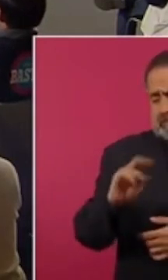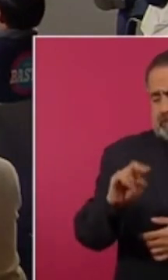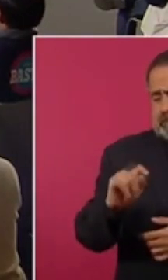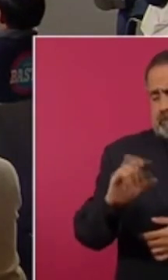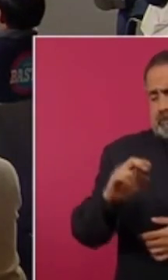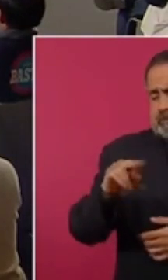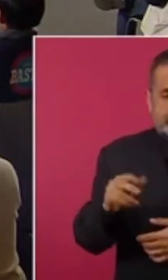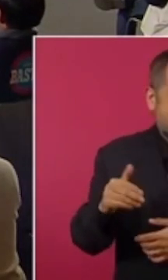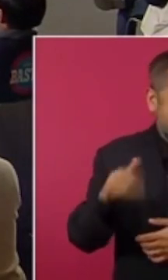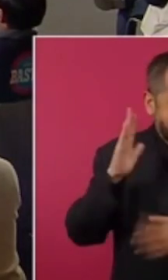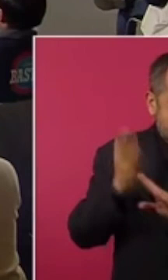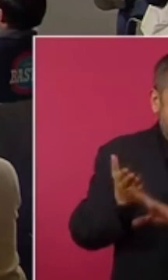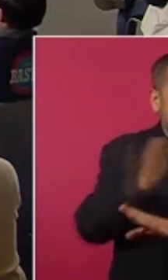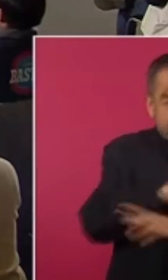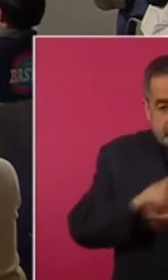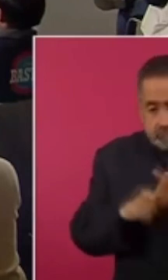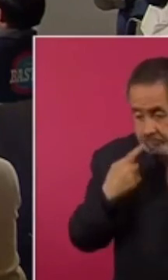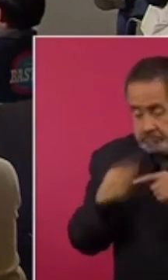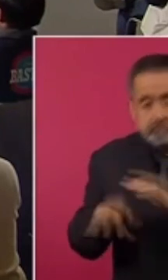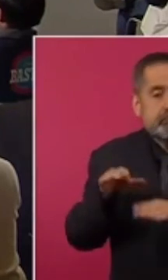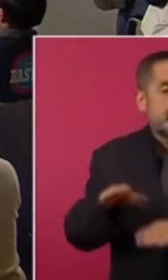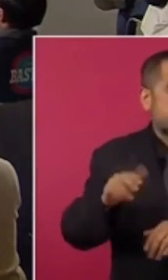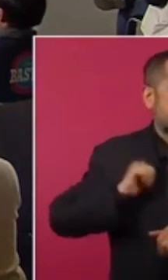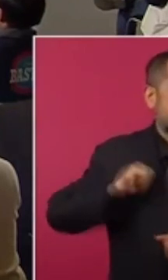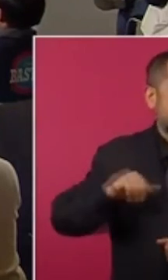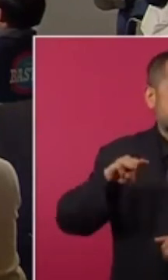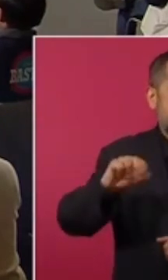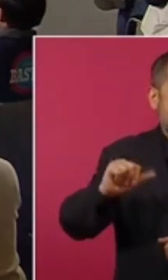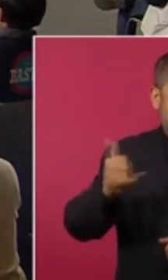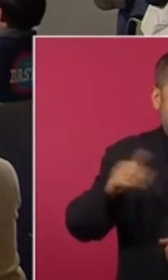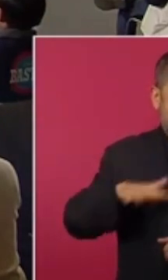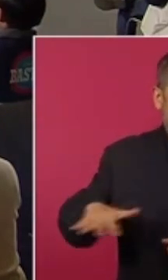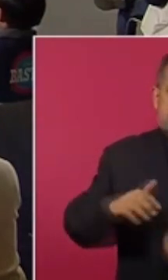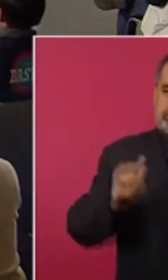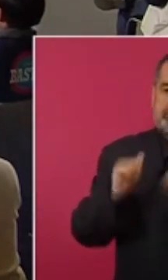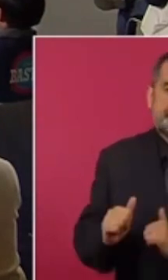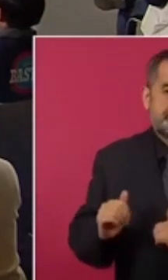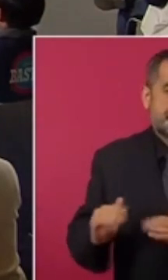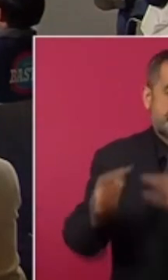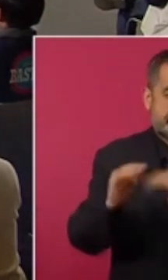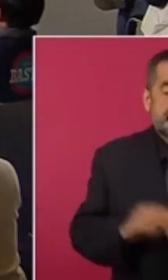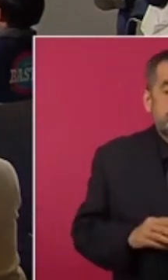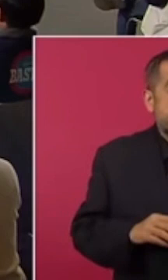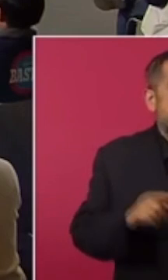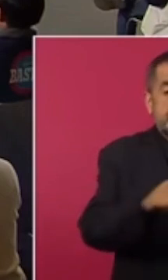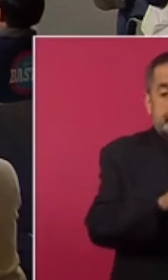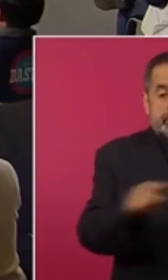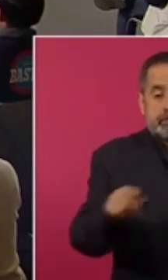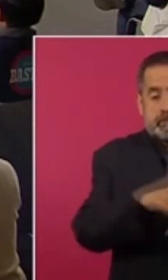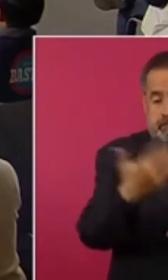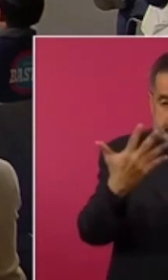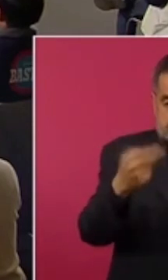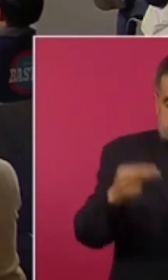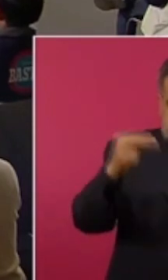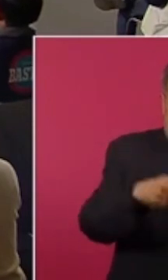posteriores en lo que hace a la ocupación maya de la península. En el tramo 5 Norte ya terminamos los recorridos de